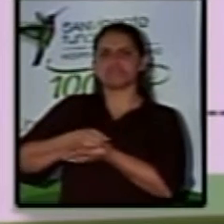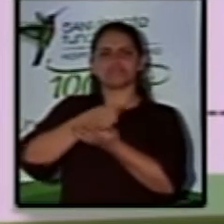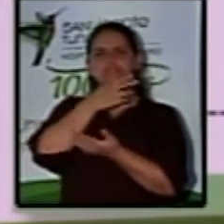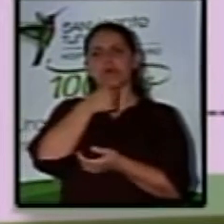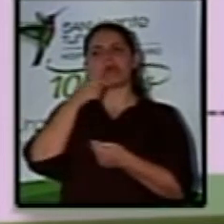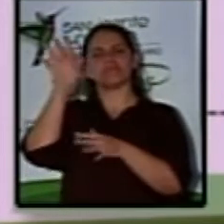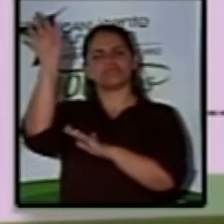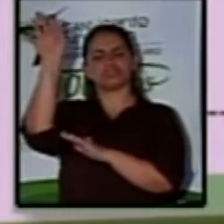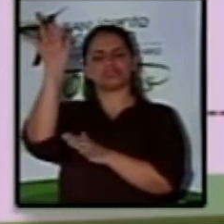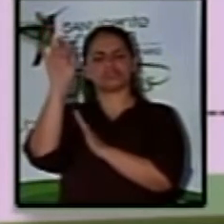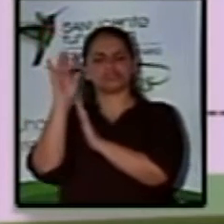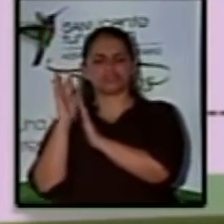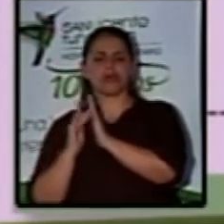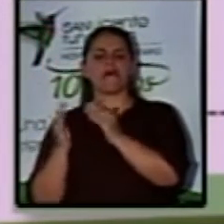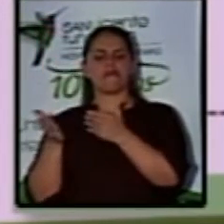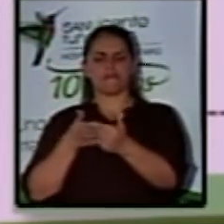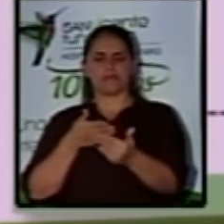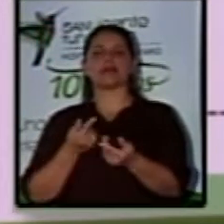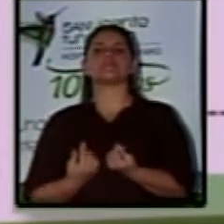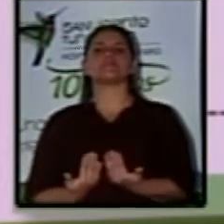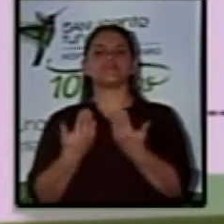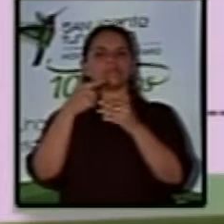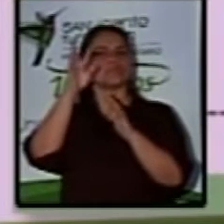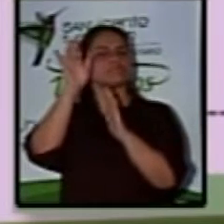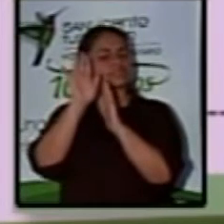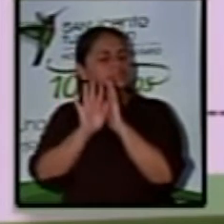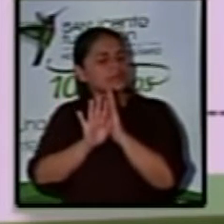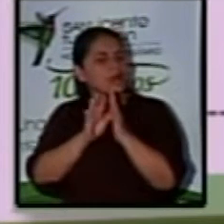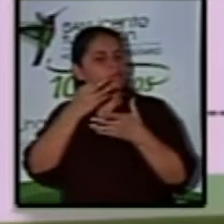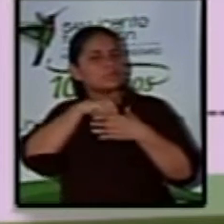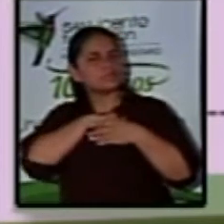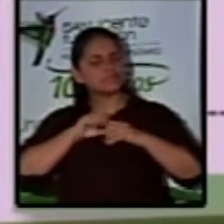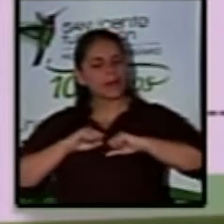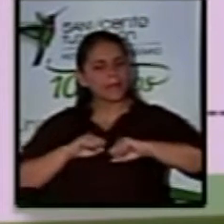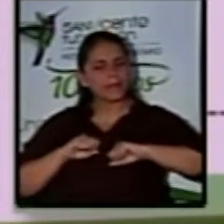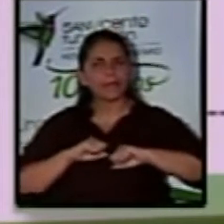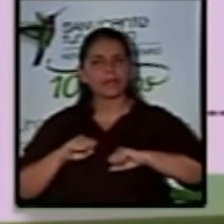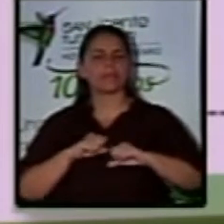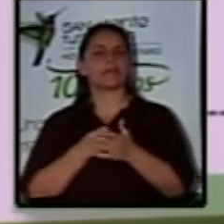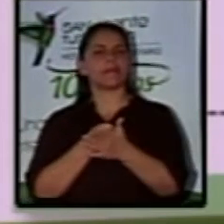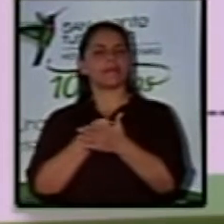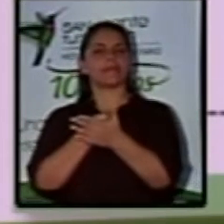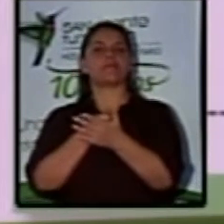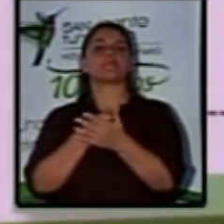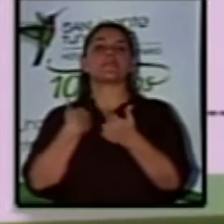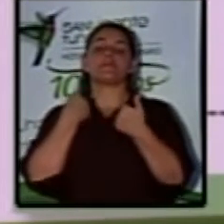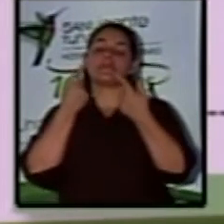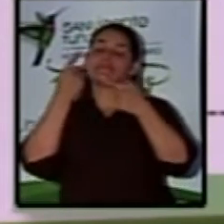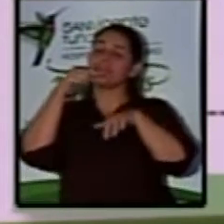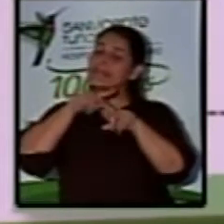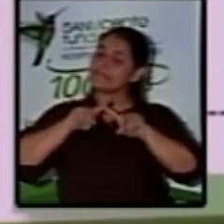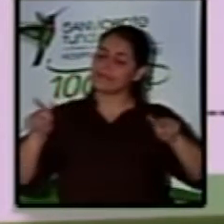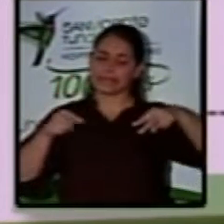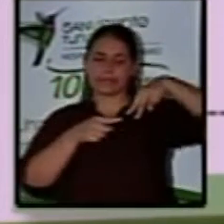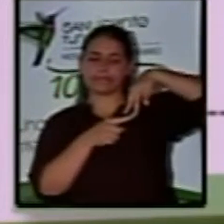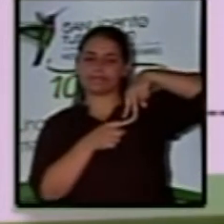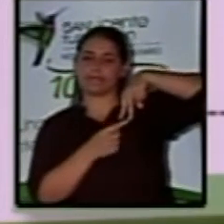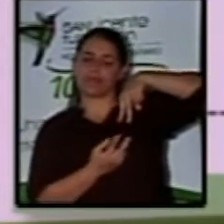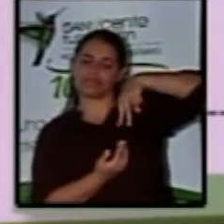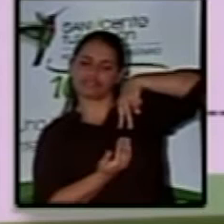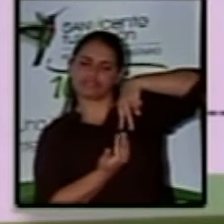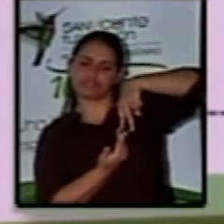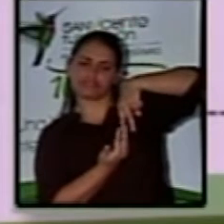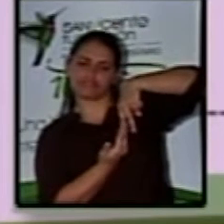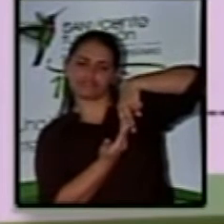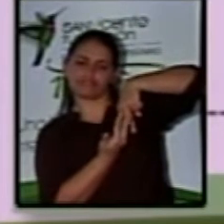puede regresar la sangre más fácil hacia el corazón. Mientras que para retornar esta sangre desde los miembros inferiores,